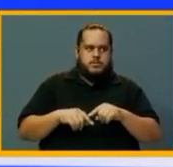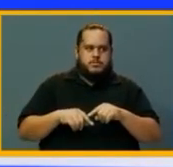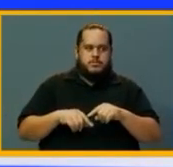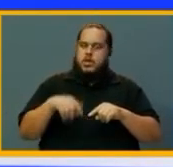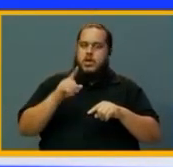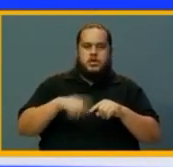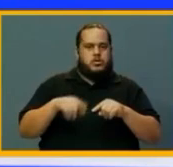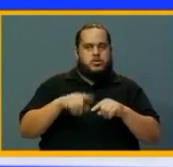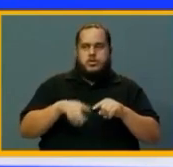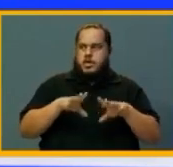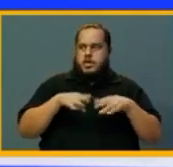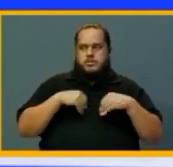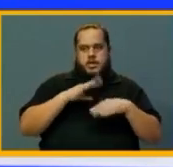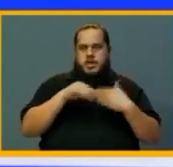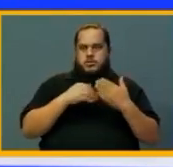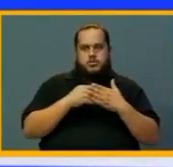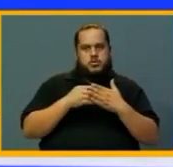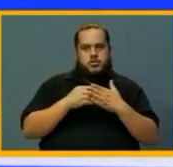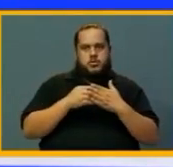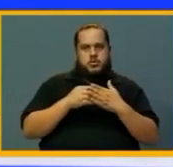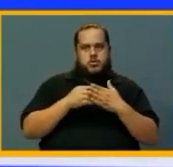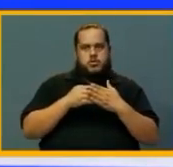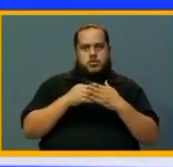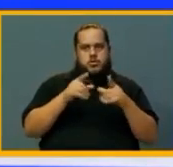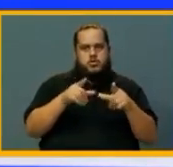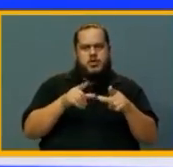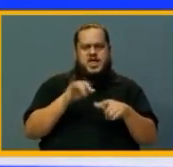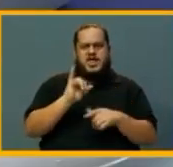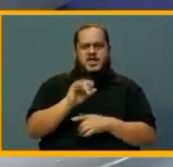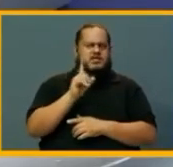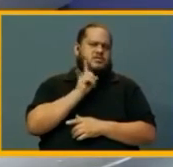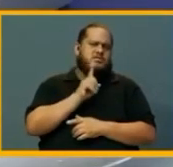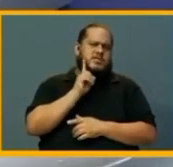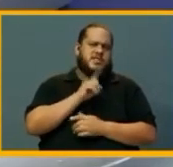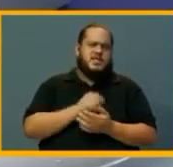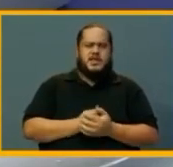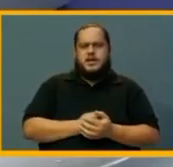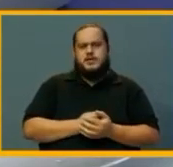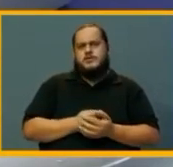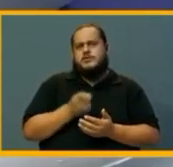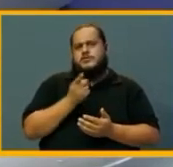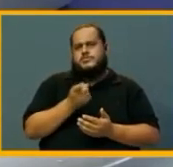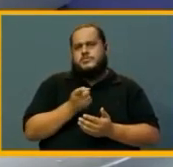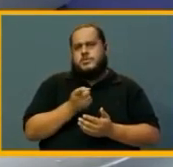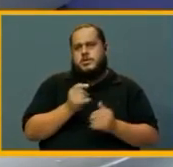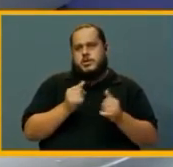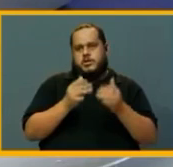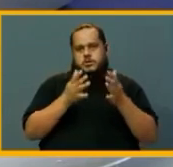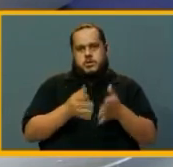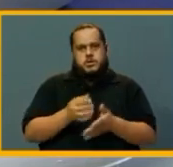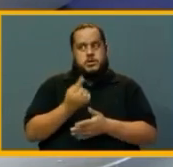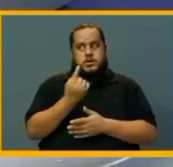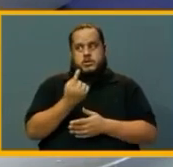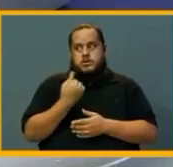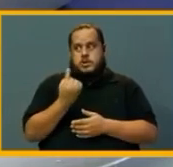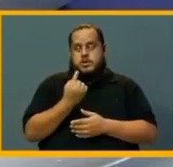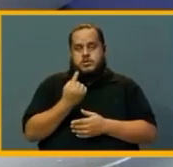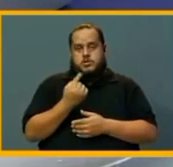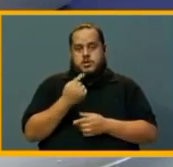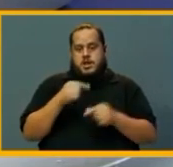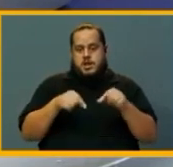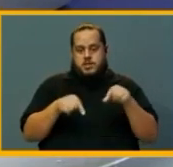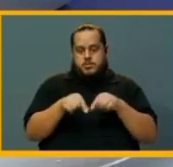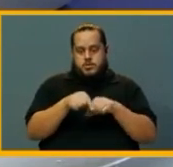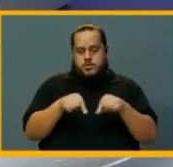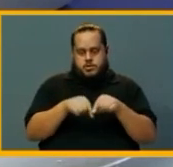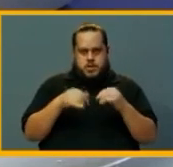No te puedes adaptar a todos los puestos. O sea, eso es mentira. Vos sos jugador de una sola posición. Ahora